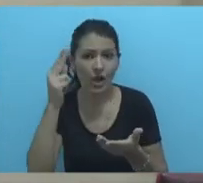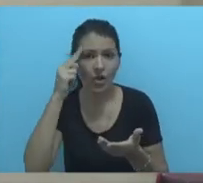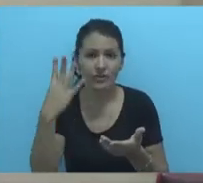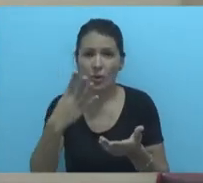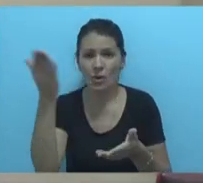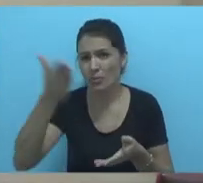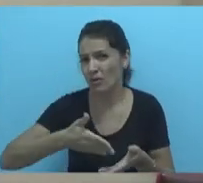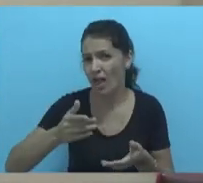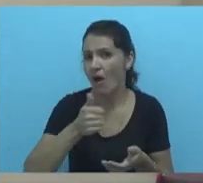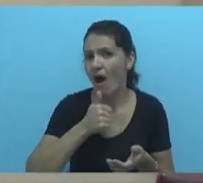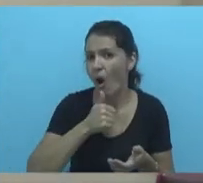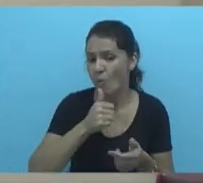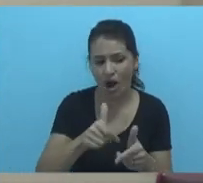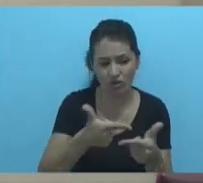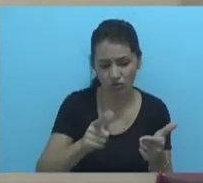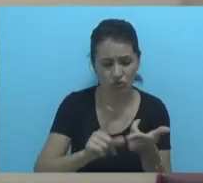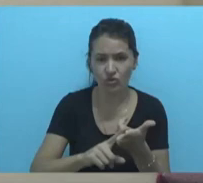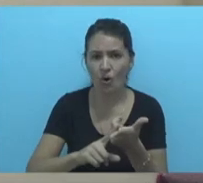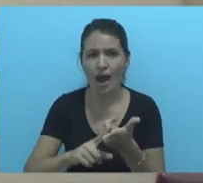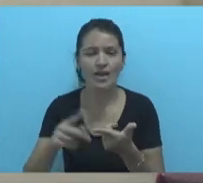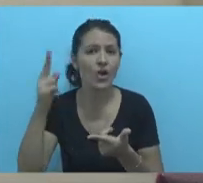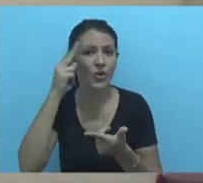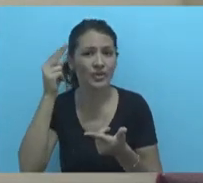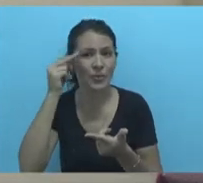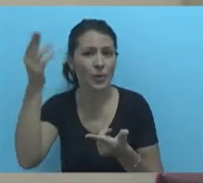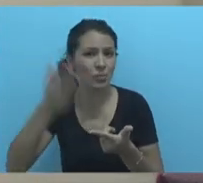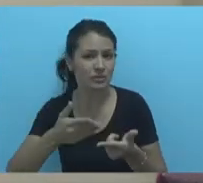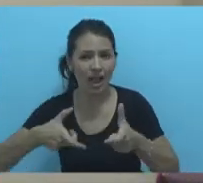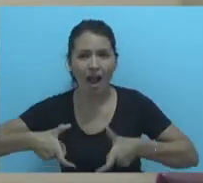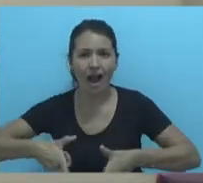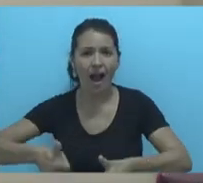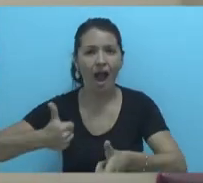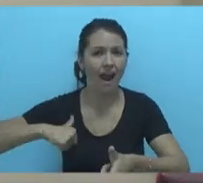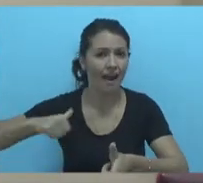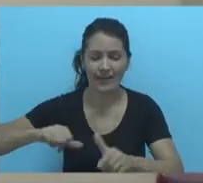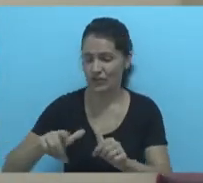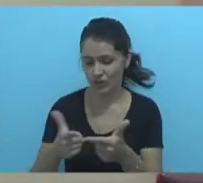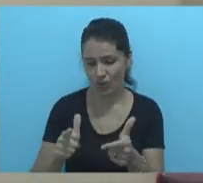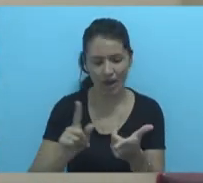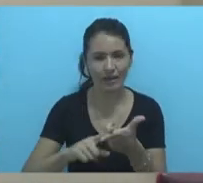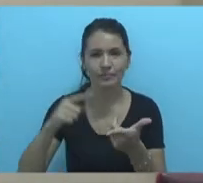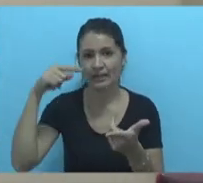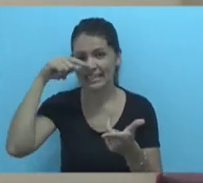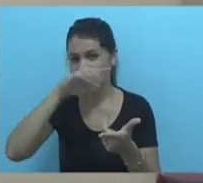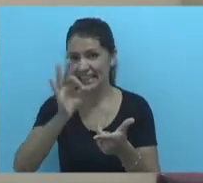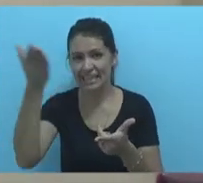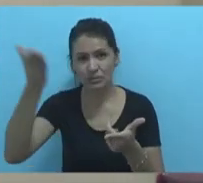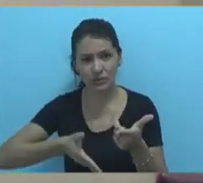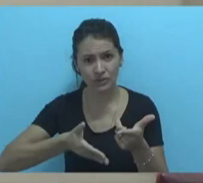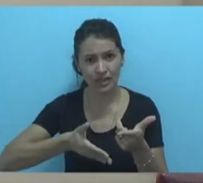El 99% sin cloaca. Más del 70% sin conexión